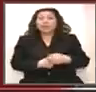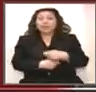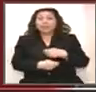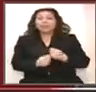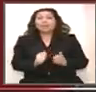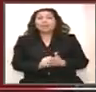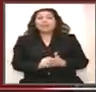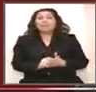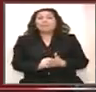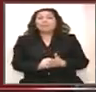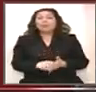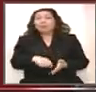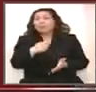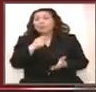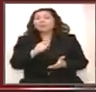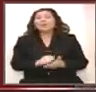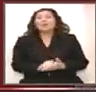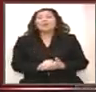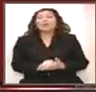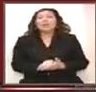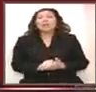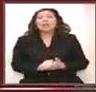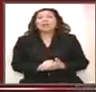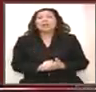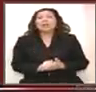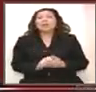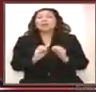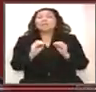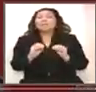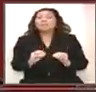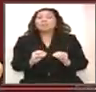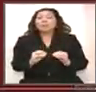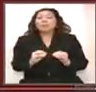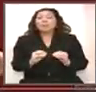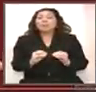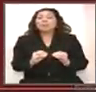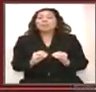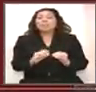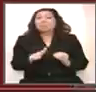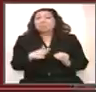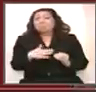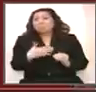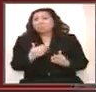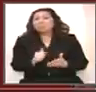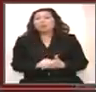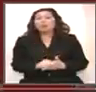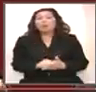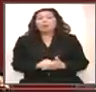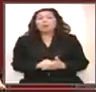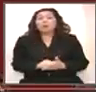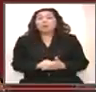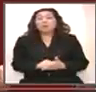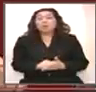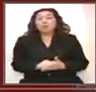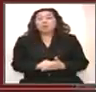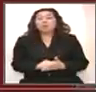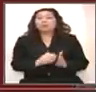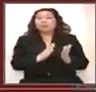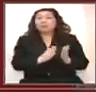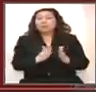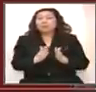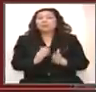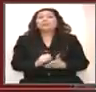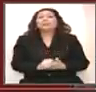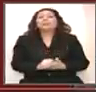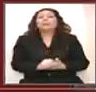tráfico ilícito de drogas. El propósito de PUEDO, que es una de las